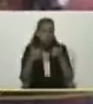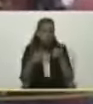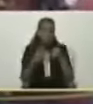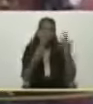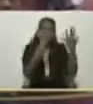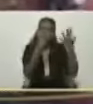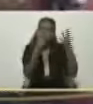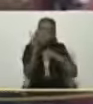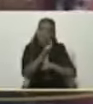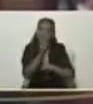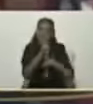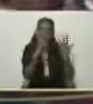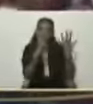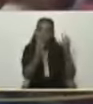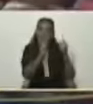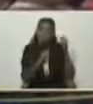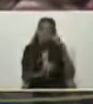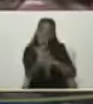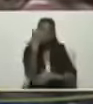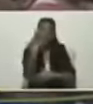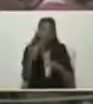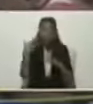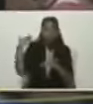Siete meses ya.